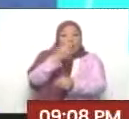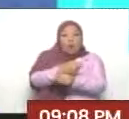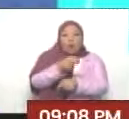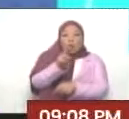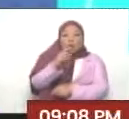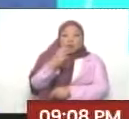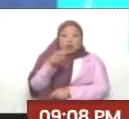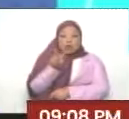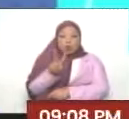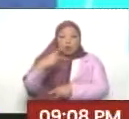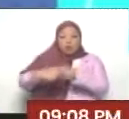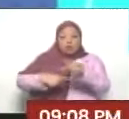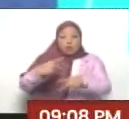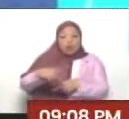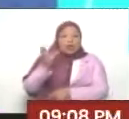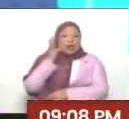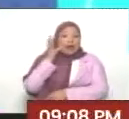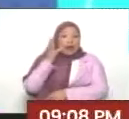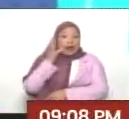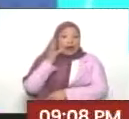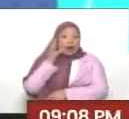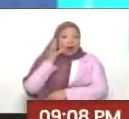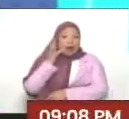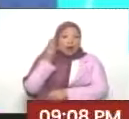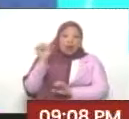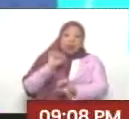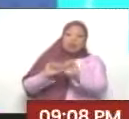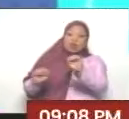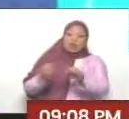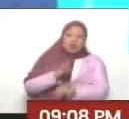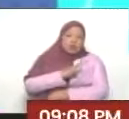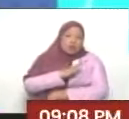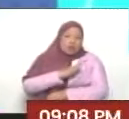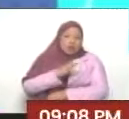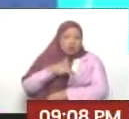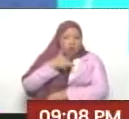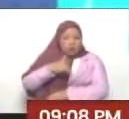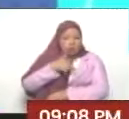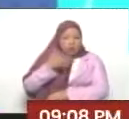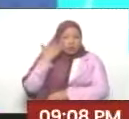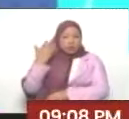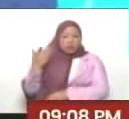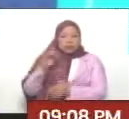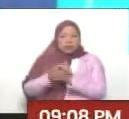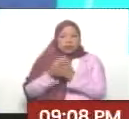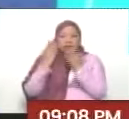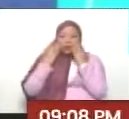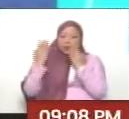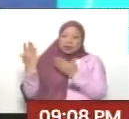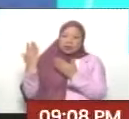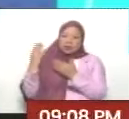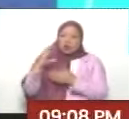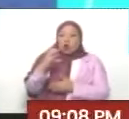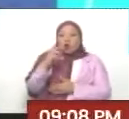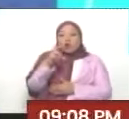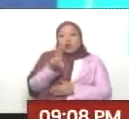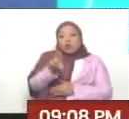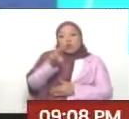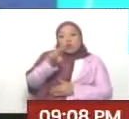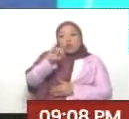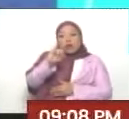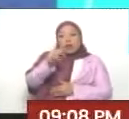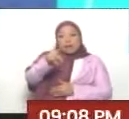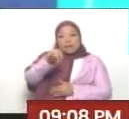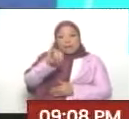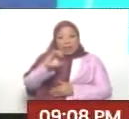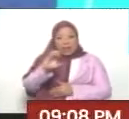UCB, productor de cacao, defendiendo su raíz, su origen. Y aquí tenemos a Taguaripano de Curiepe, Consejo